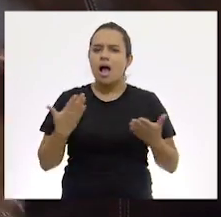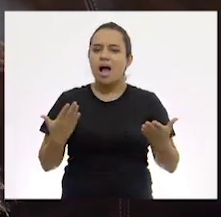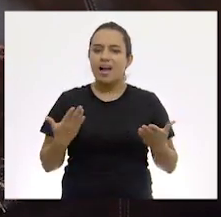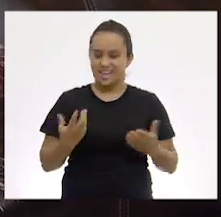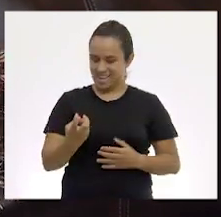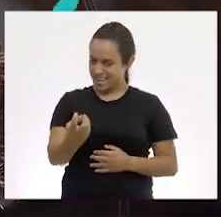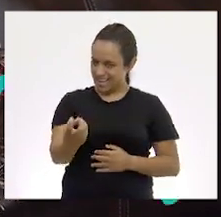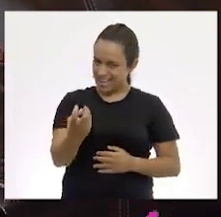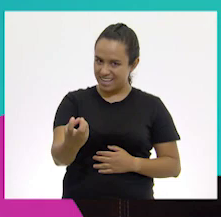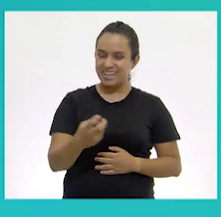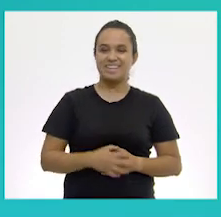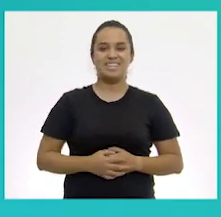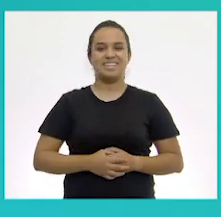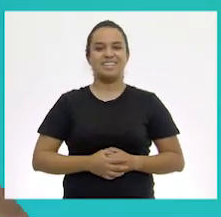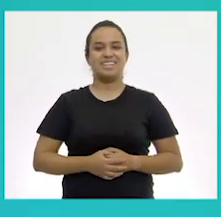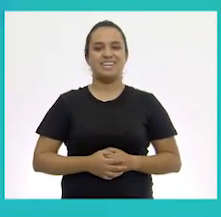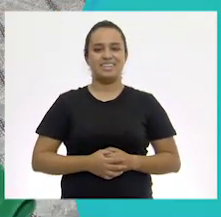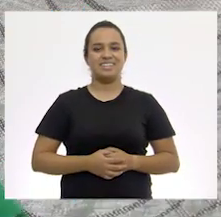eso.